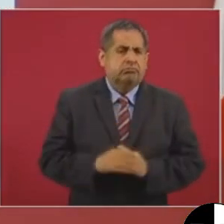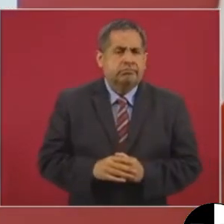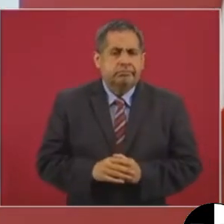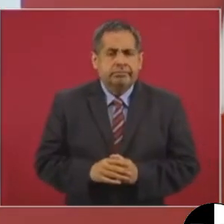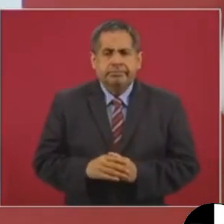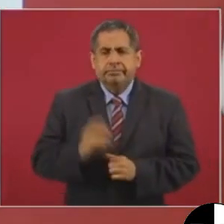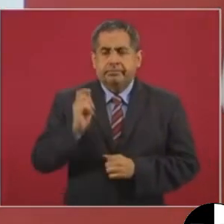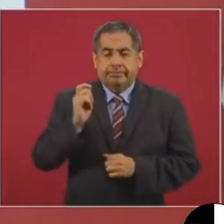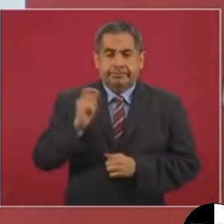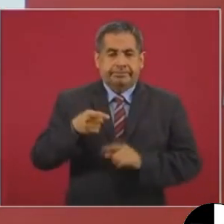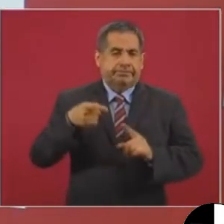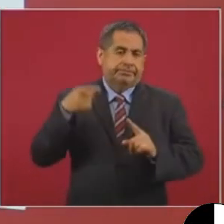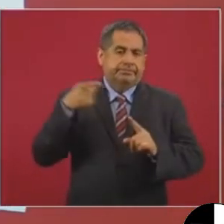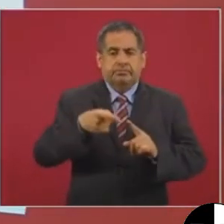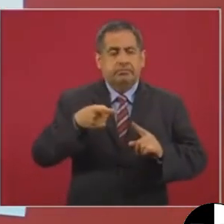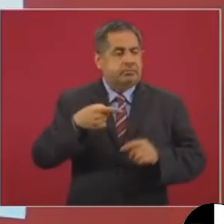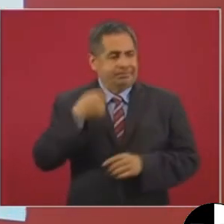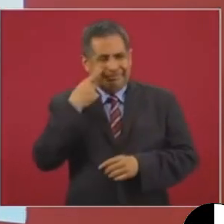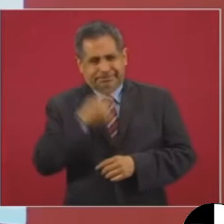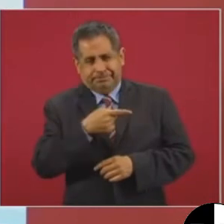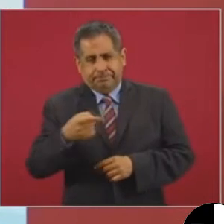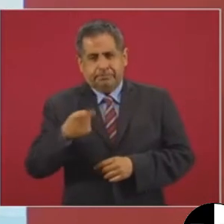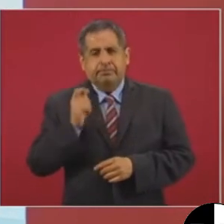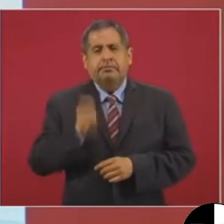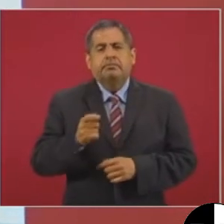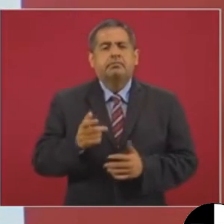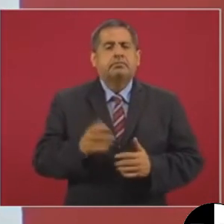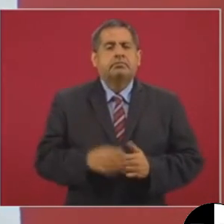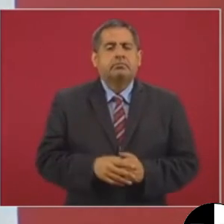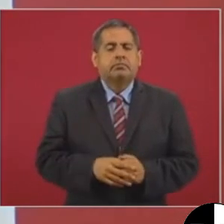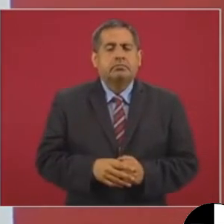Básicamente, este fenómeno está